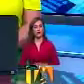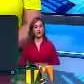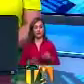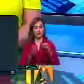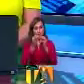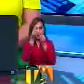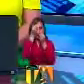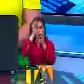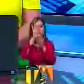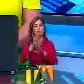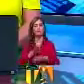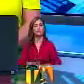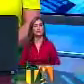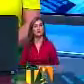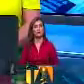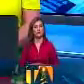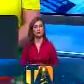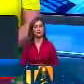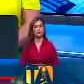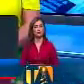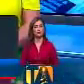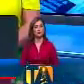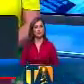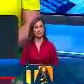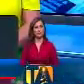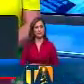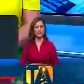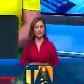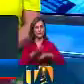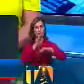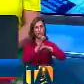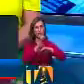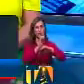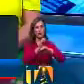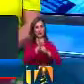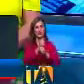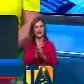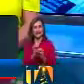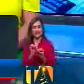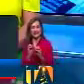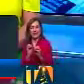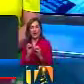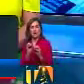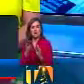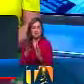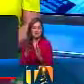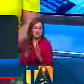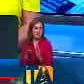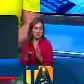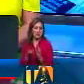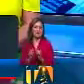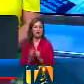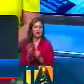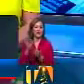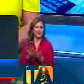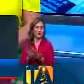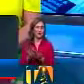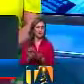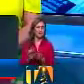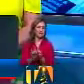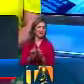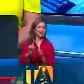Estamos de regreso con más información. En general, el desempleo se redujo en nuestro país, pero aumentó el subempleo en la zona rural y el desempleo en la zona